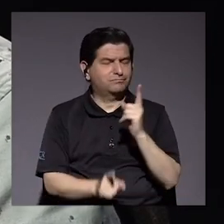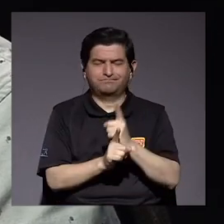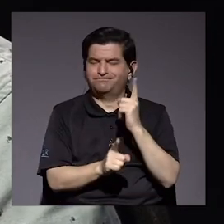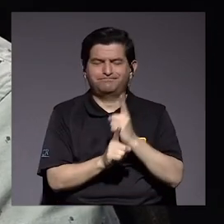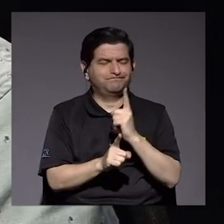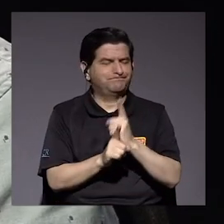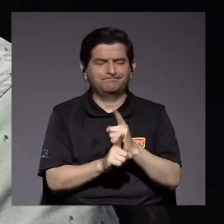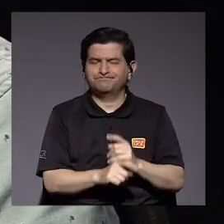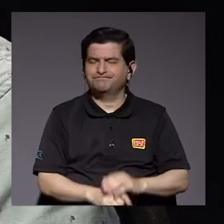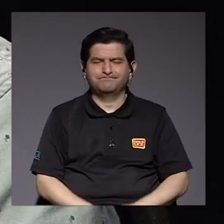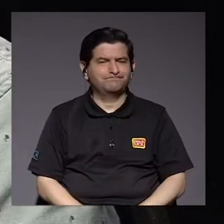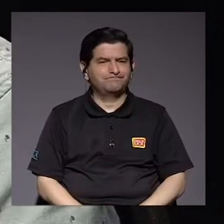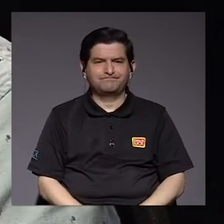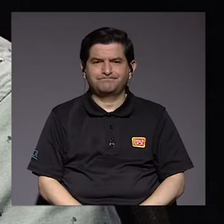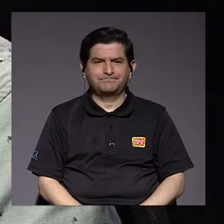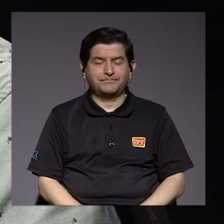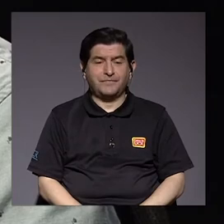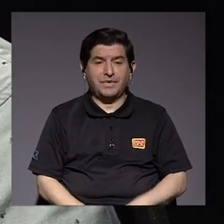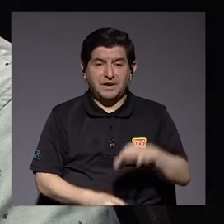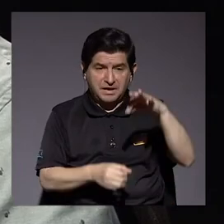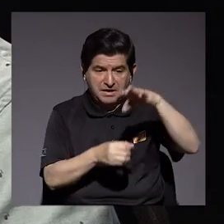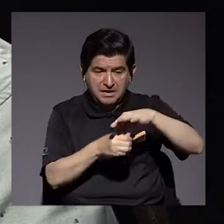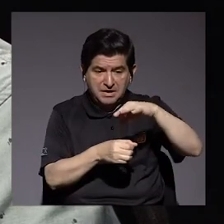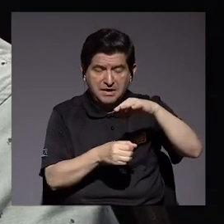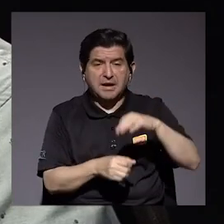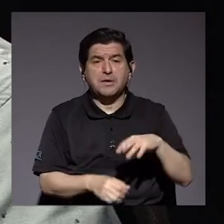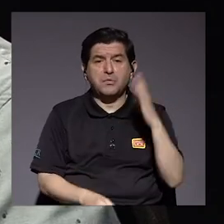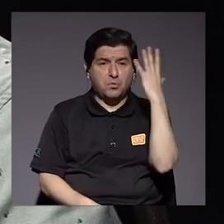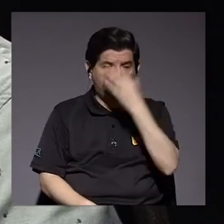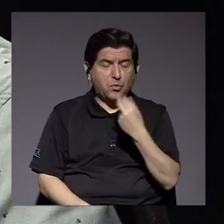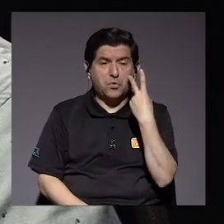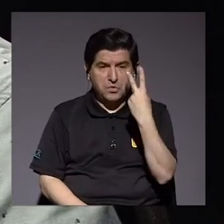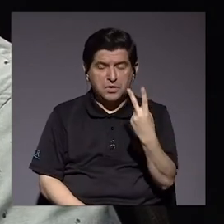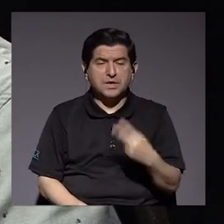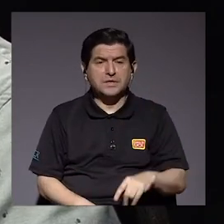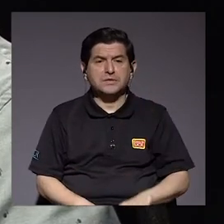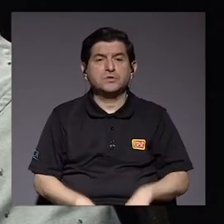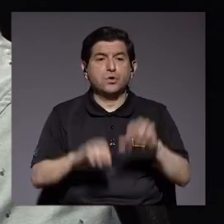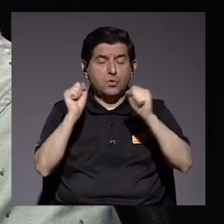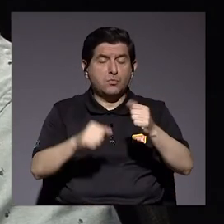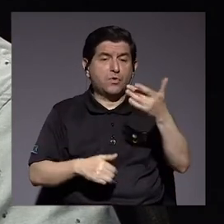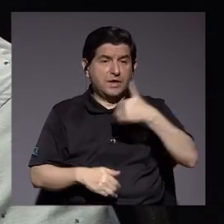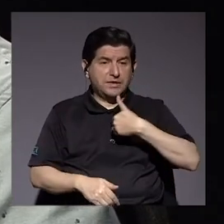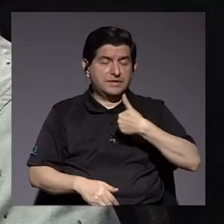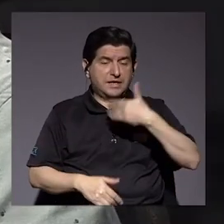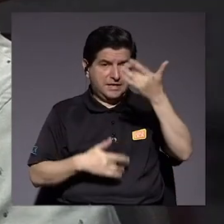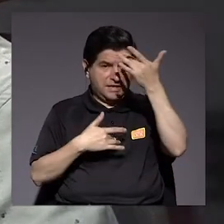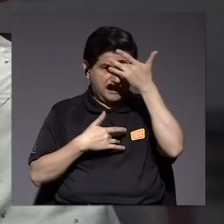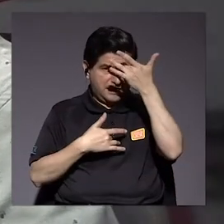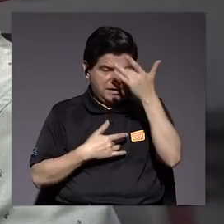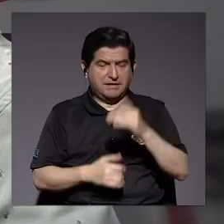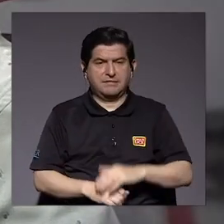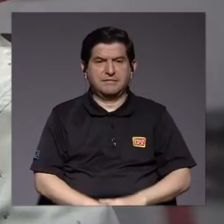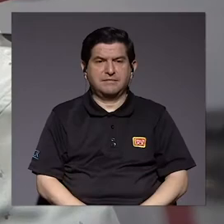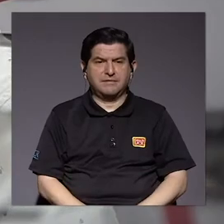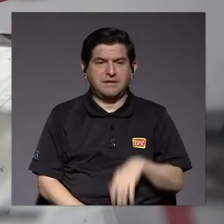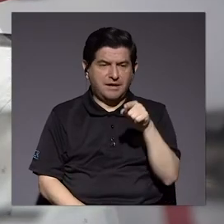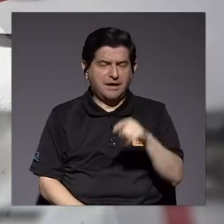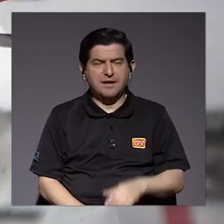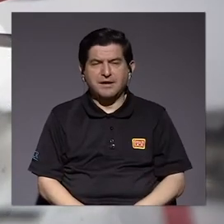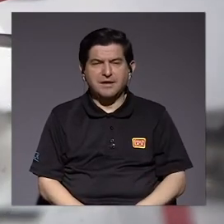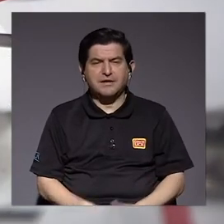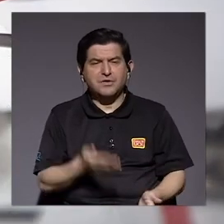es correcto, porque aunque el grano se ve muy bonito, él puede acarrear enfermedades que no las estamos viendo ahí. Son